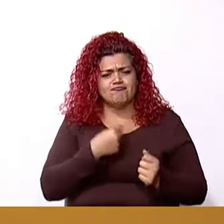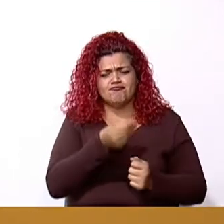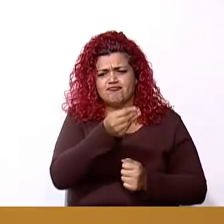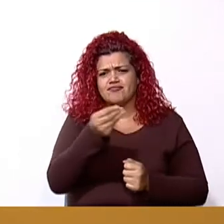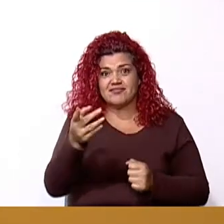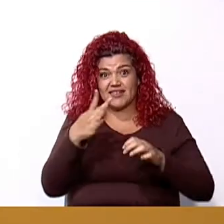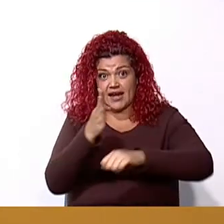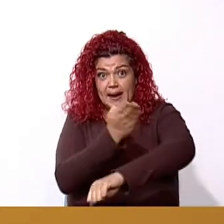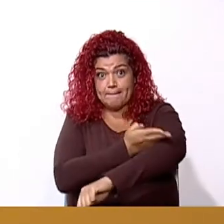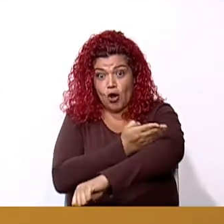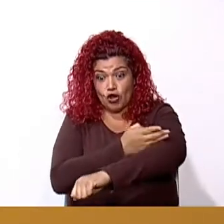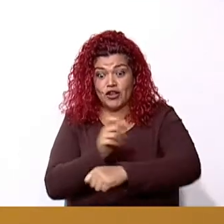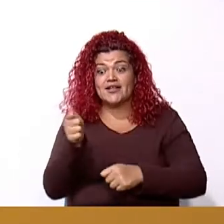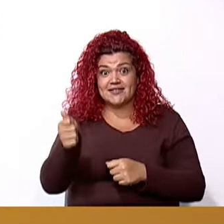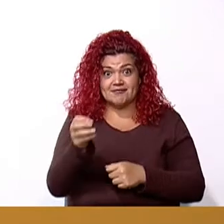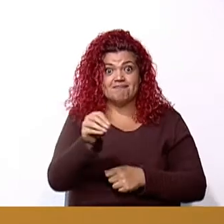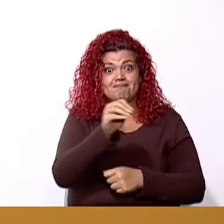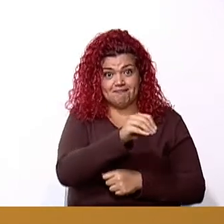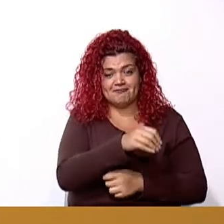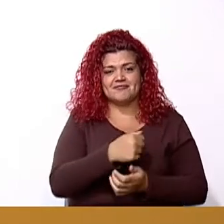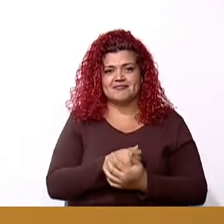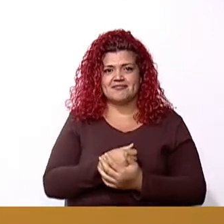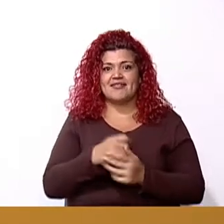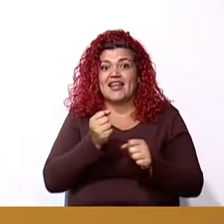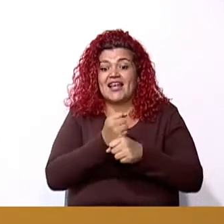me ayudan? Hagámoslo juntos.